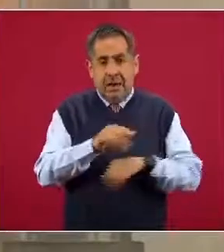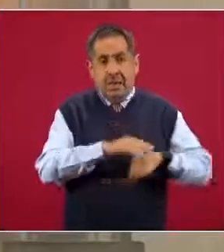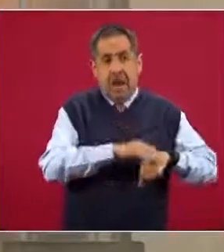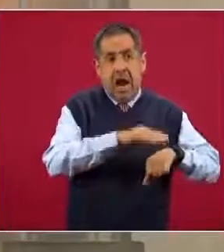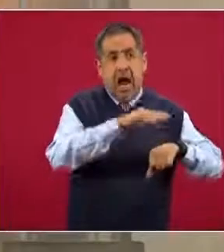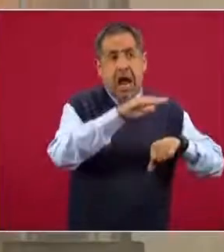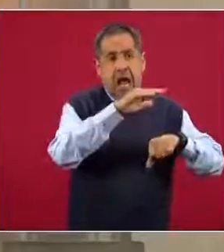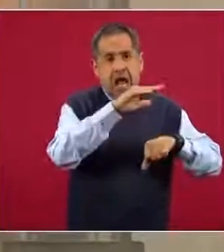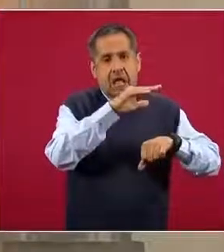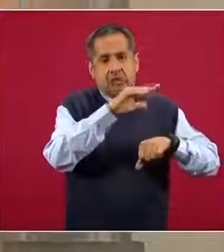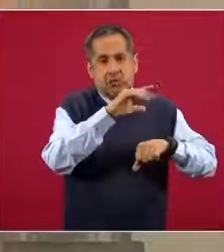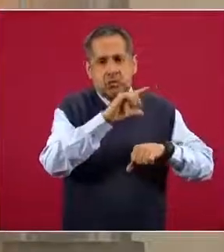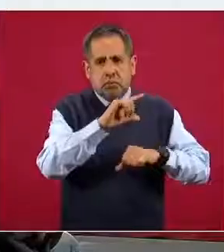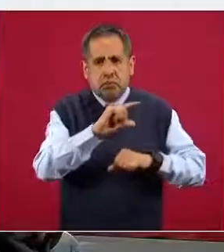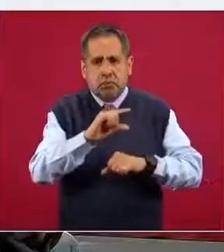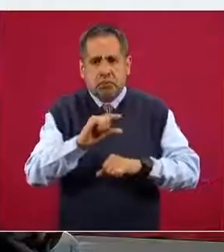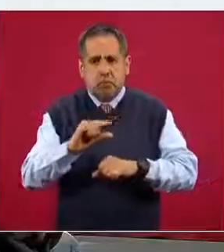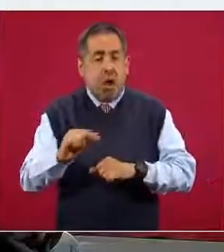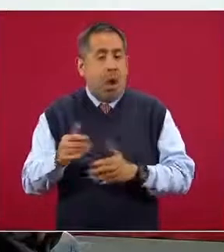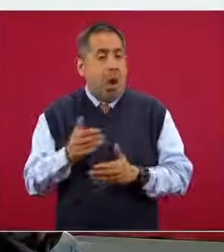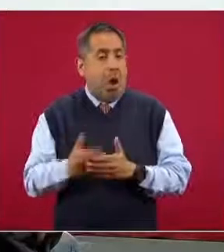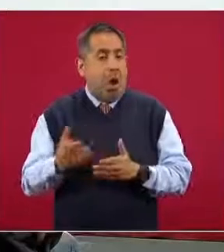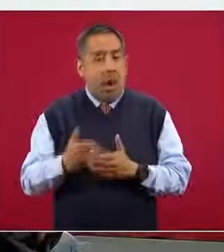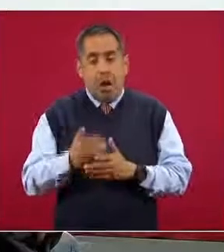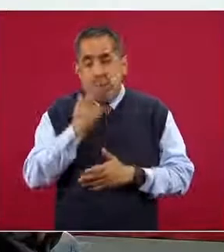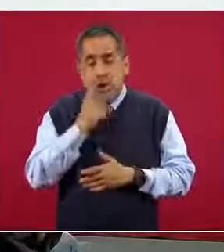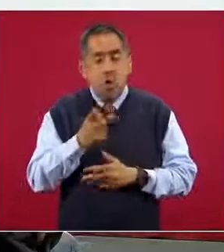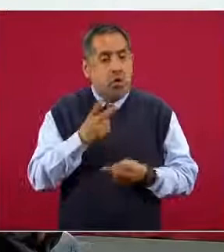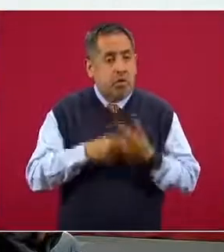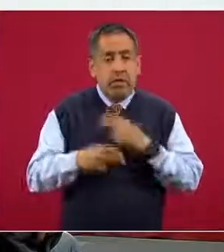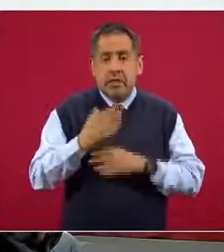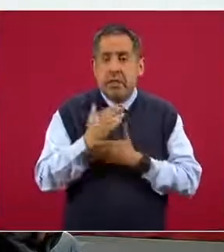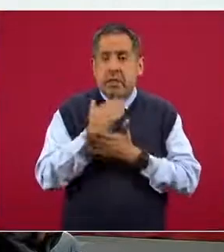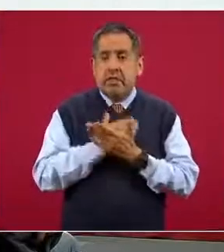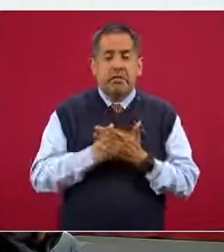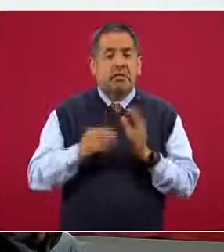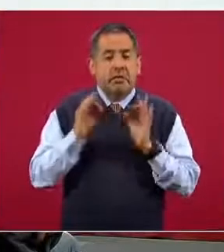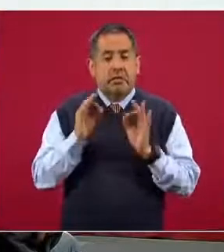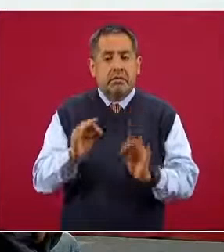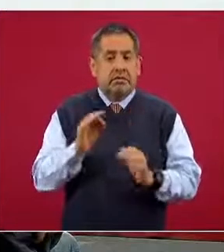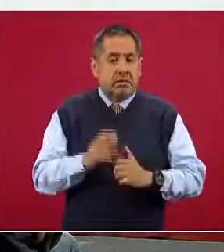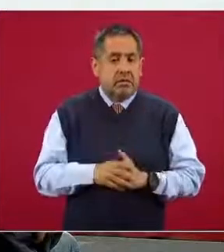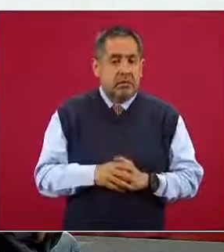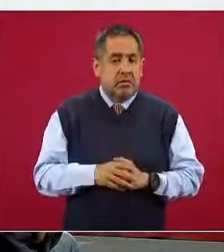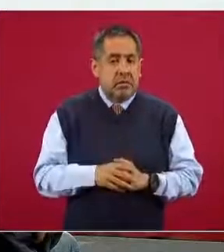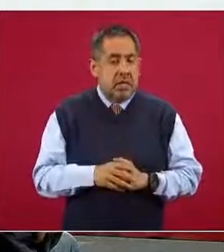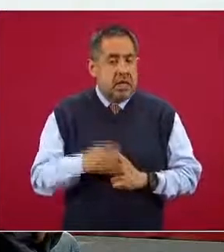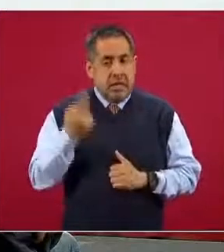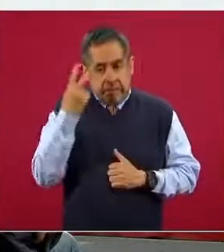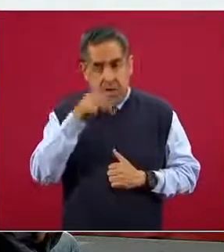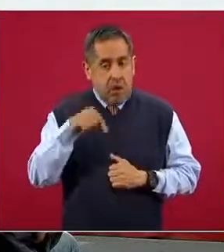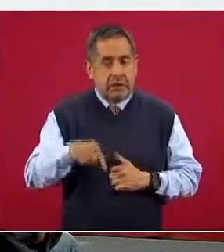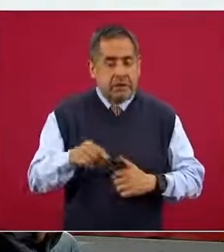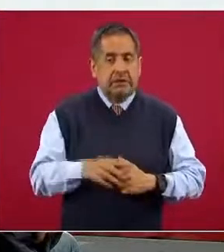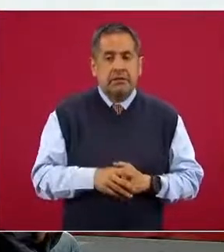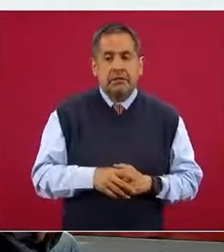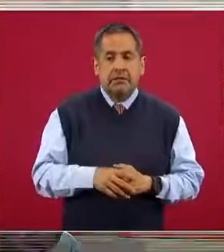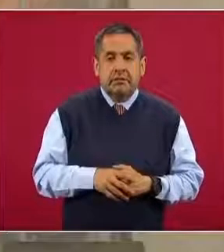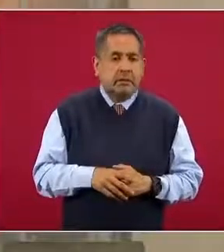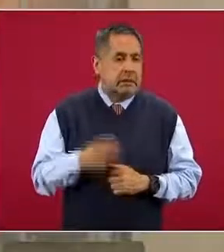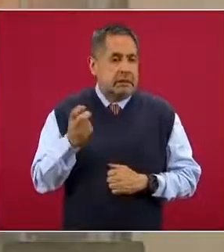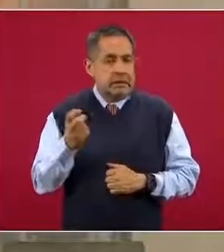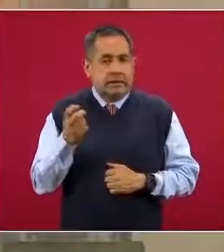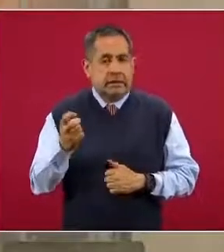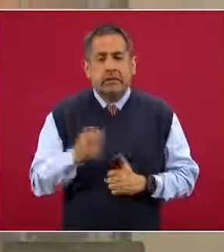de positividad hasta el momento alcanzado en la epidemia en México.